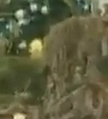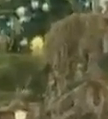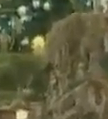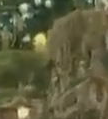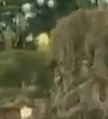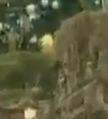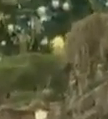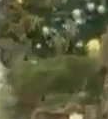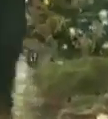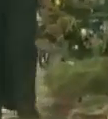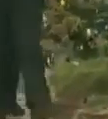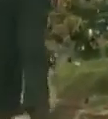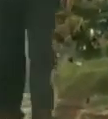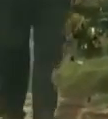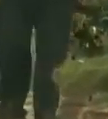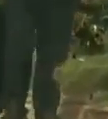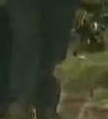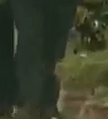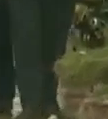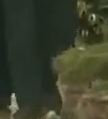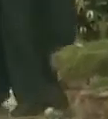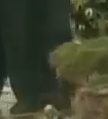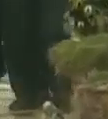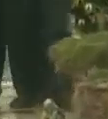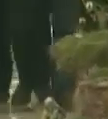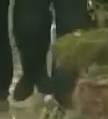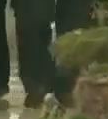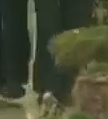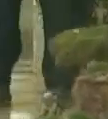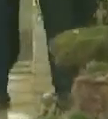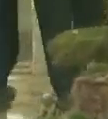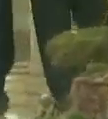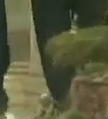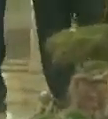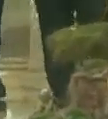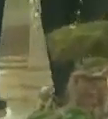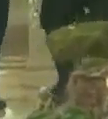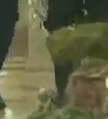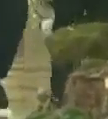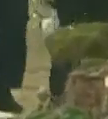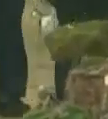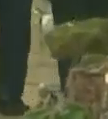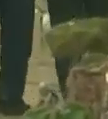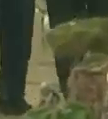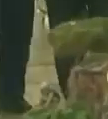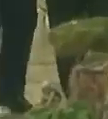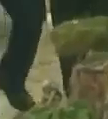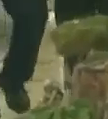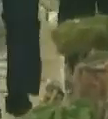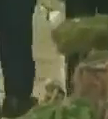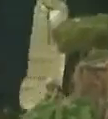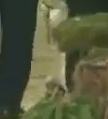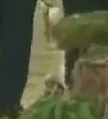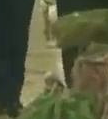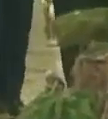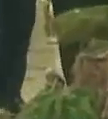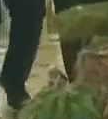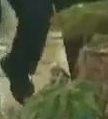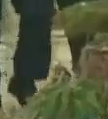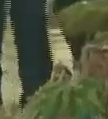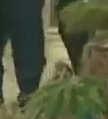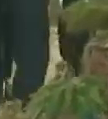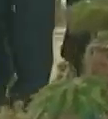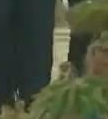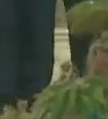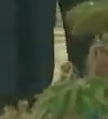esa importante reunión que ha sostenido el presidente constitucional de la República Bolivariana de Venezuela con representantes de